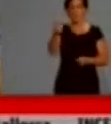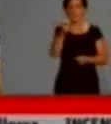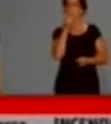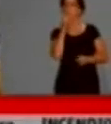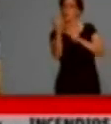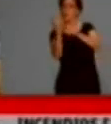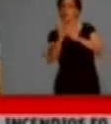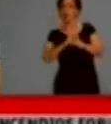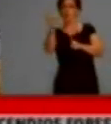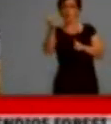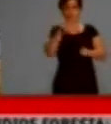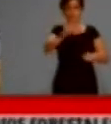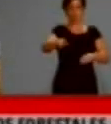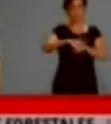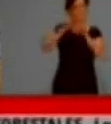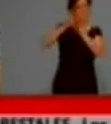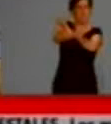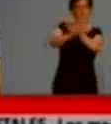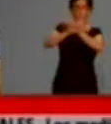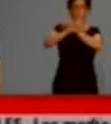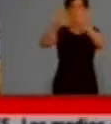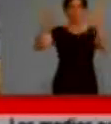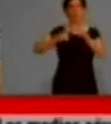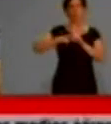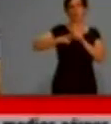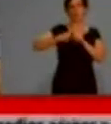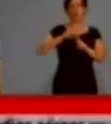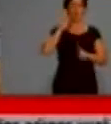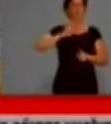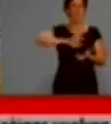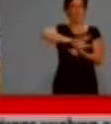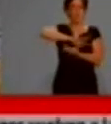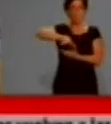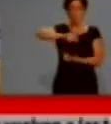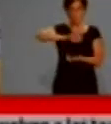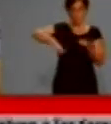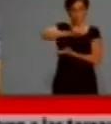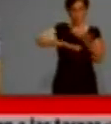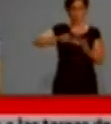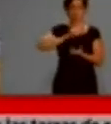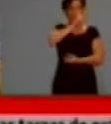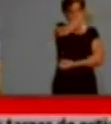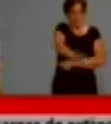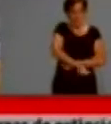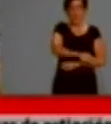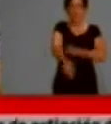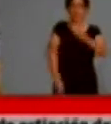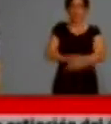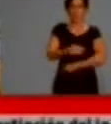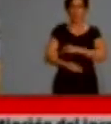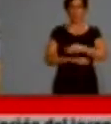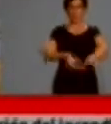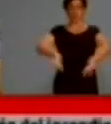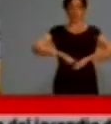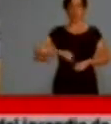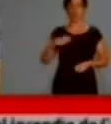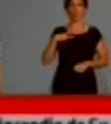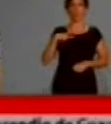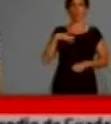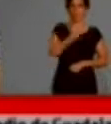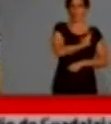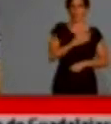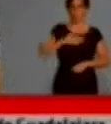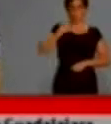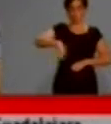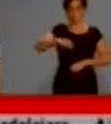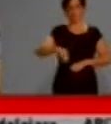otro eufemismo para definir el grado de corrupción que personalmente ha desarrollado en sus funciones como presidente